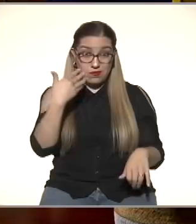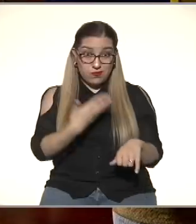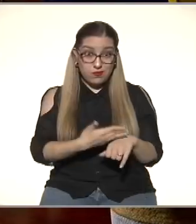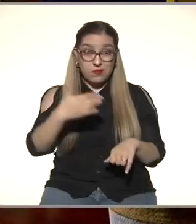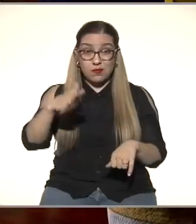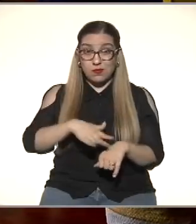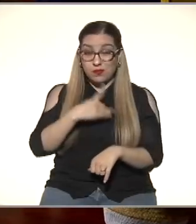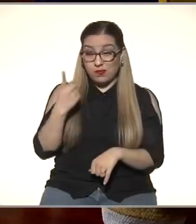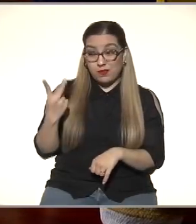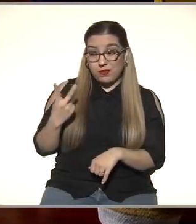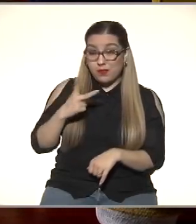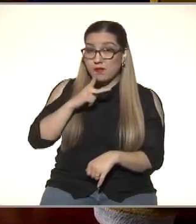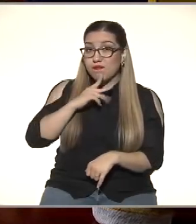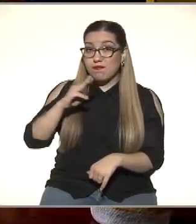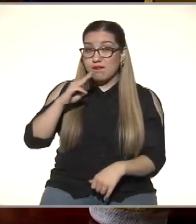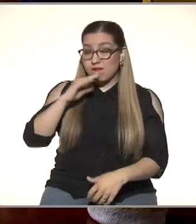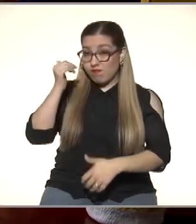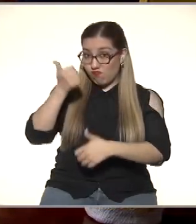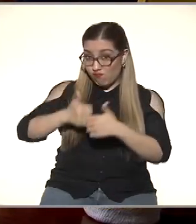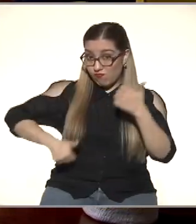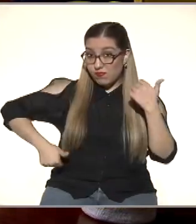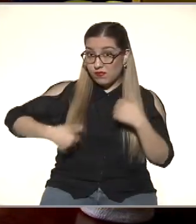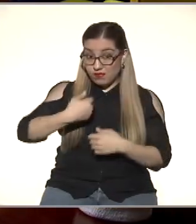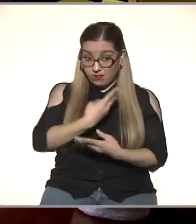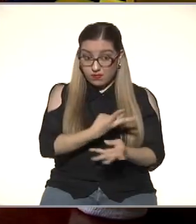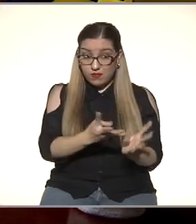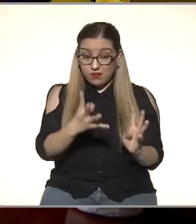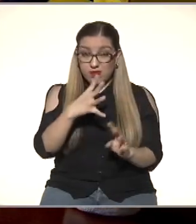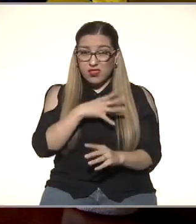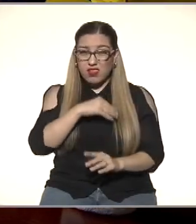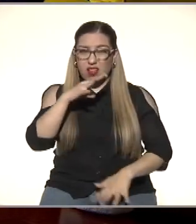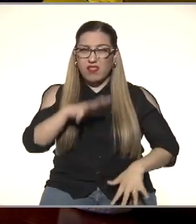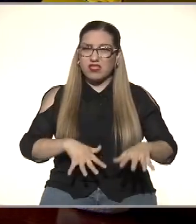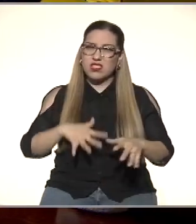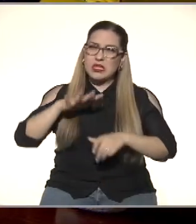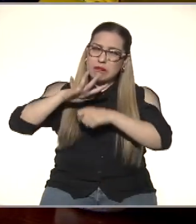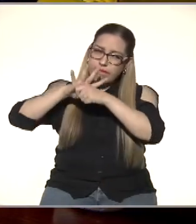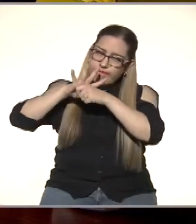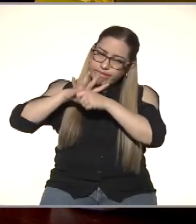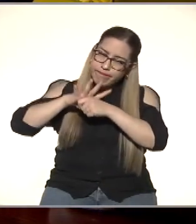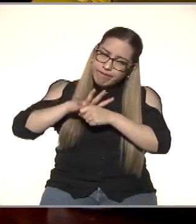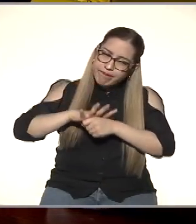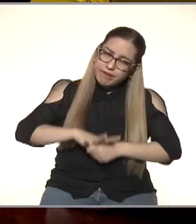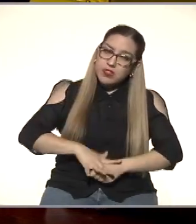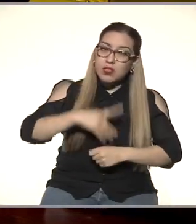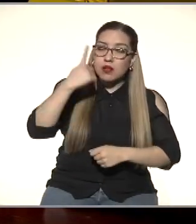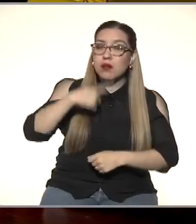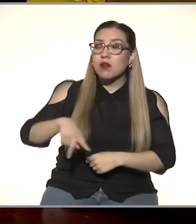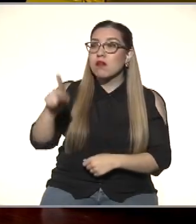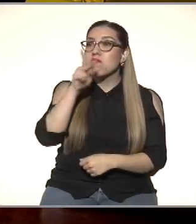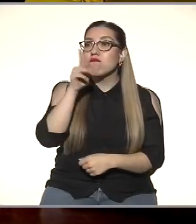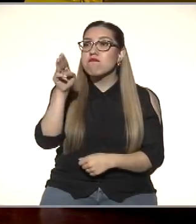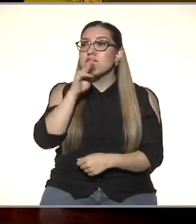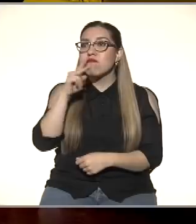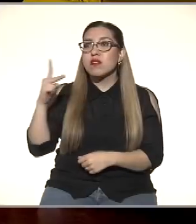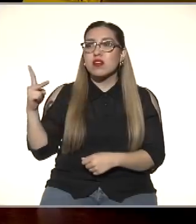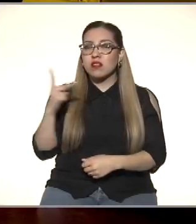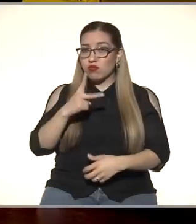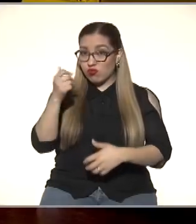Nati. Pero, o sea, ¿los hijos pueden ser los que presionen tanto, que logren que esa pareja se